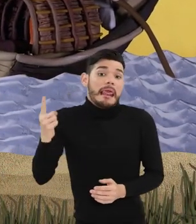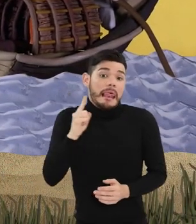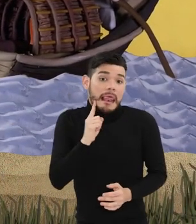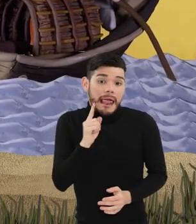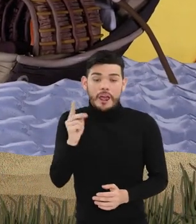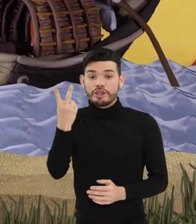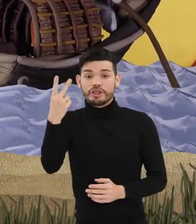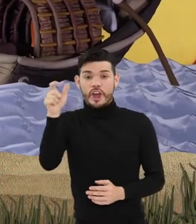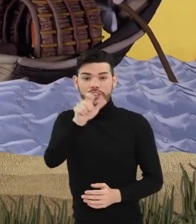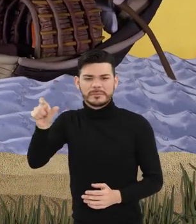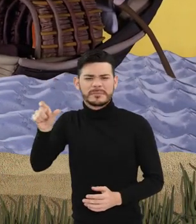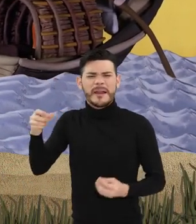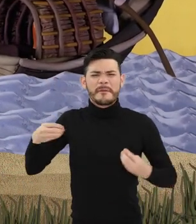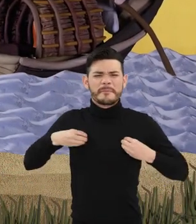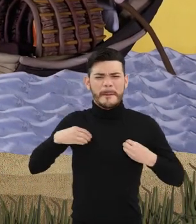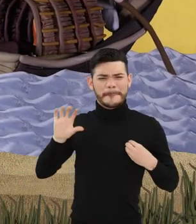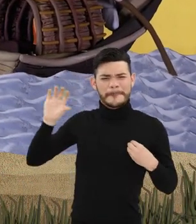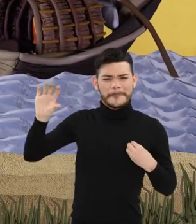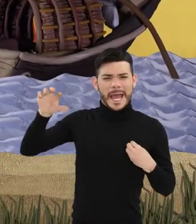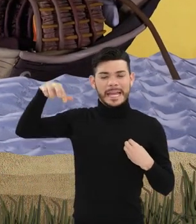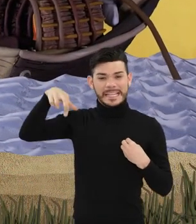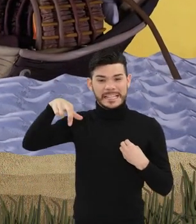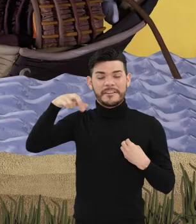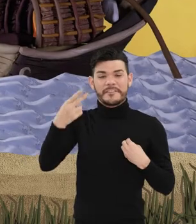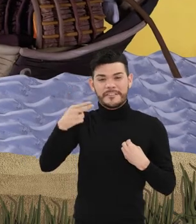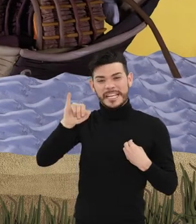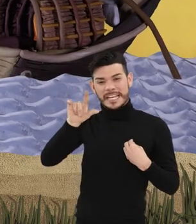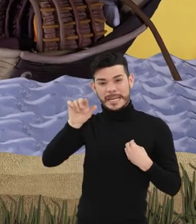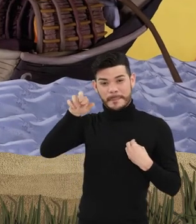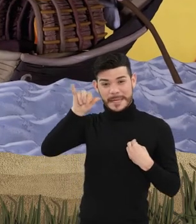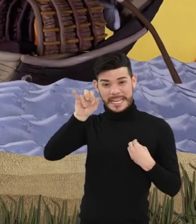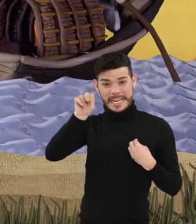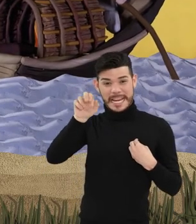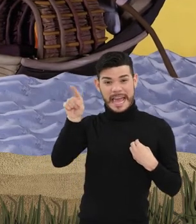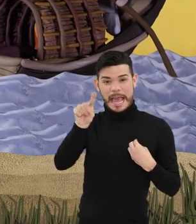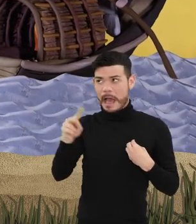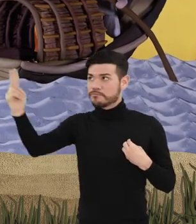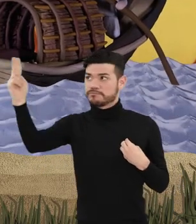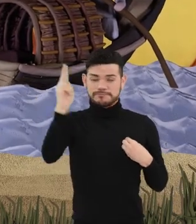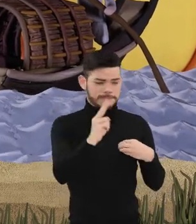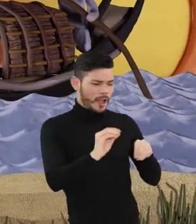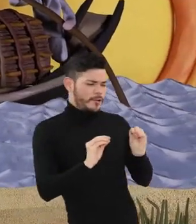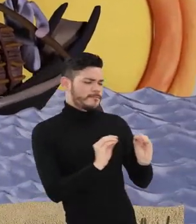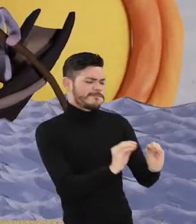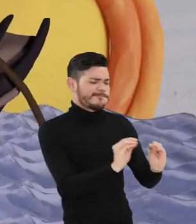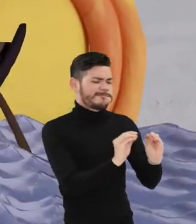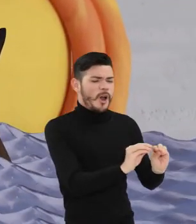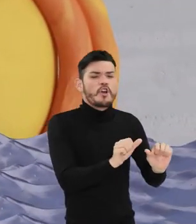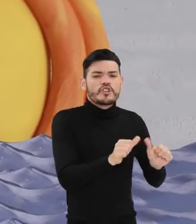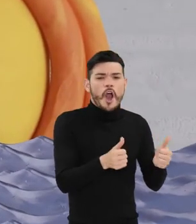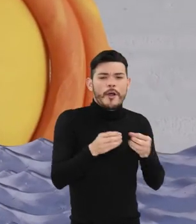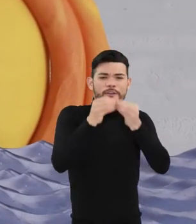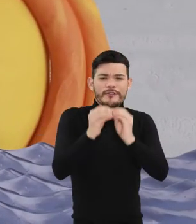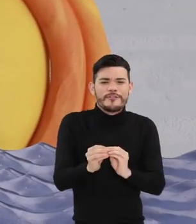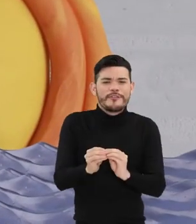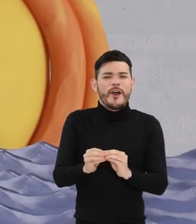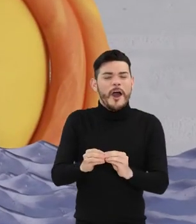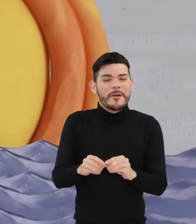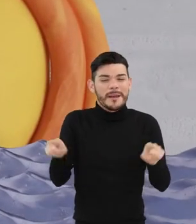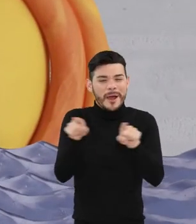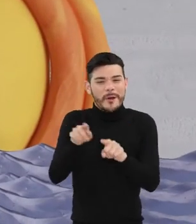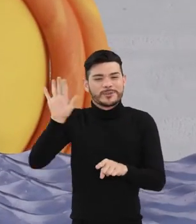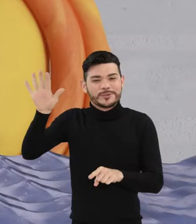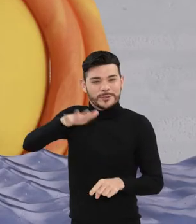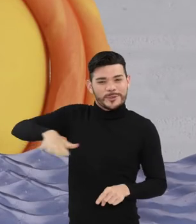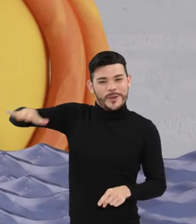filipinos asesoraron en la concepción de los champanes a Venero de Leyva, basándose probablemente en los champán del lejano